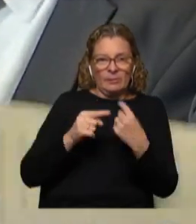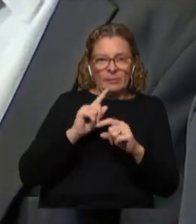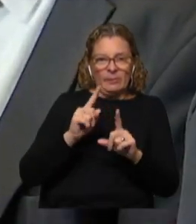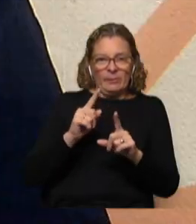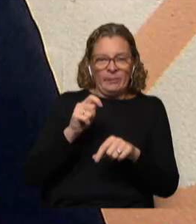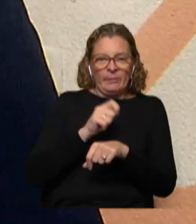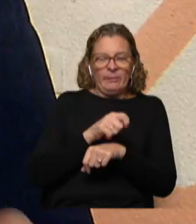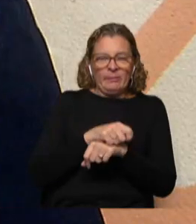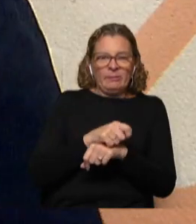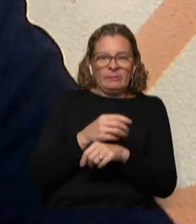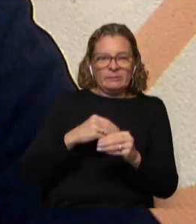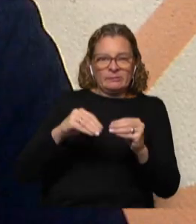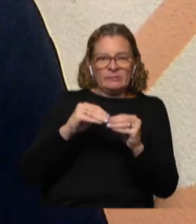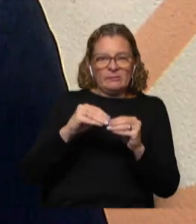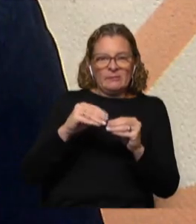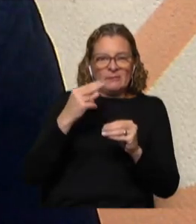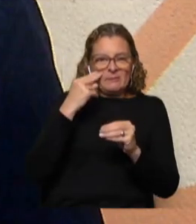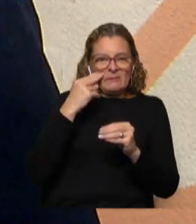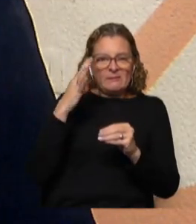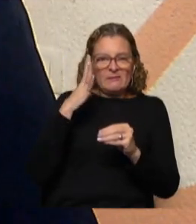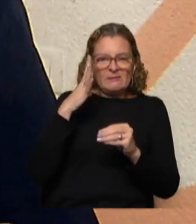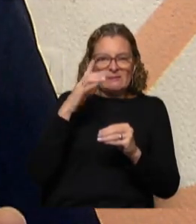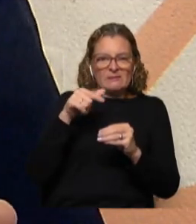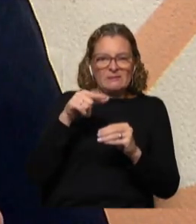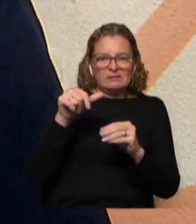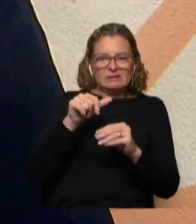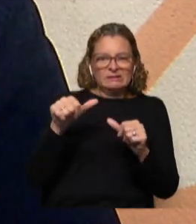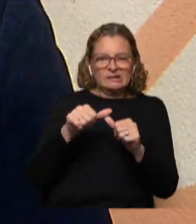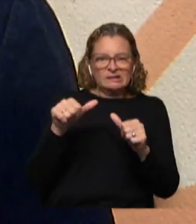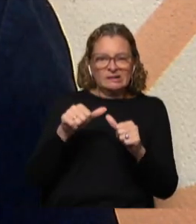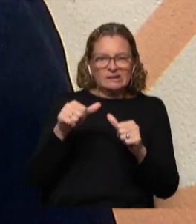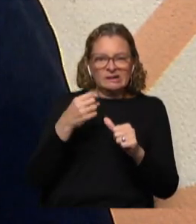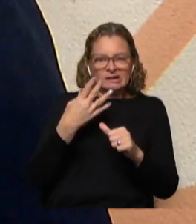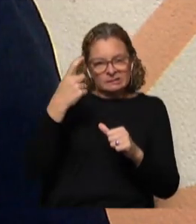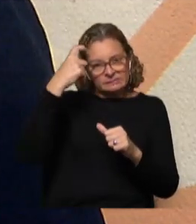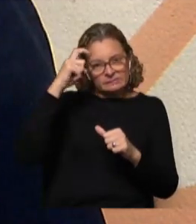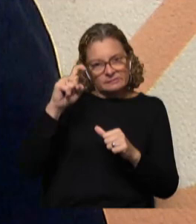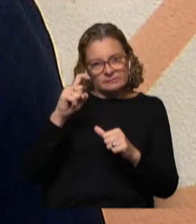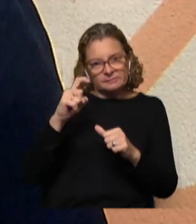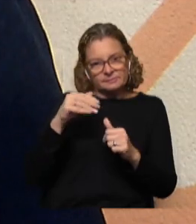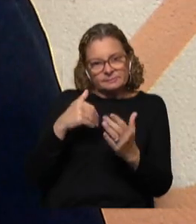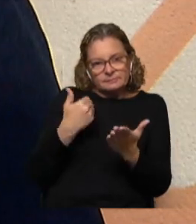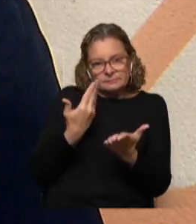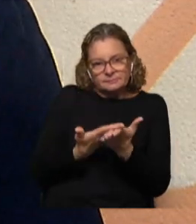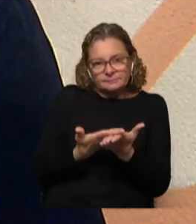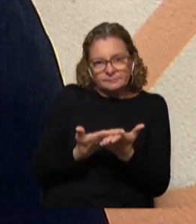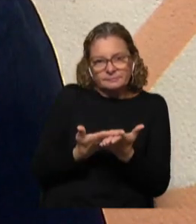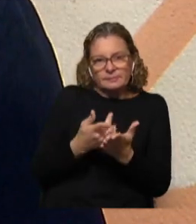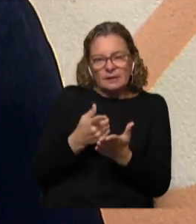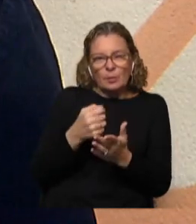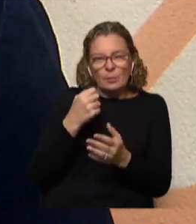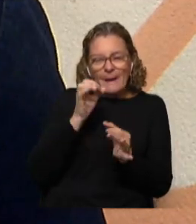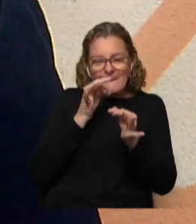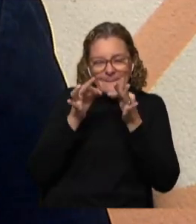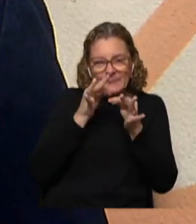penal. Le agregamos delitos de peligro y eso es lo que nos hace que una buena idea, un buen propósito, una muy buena